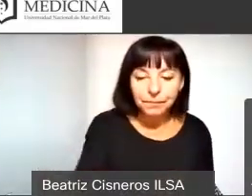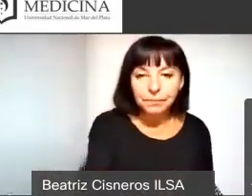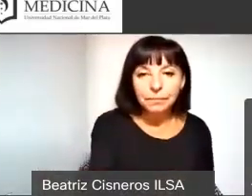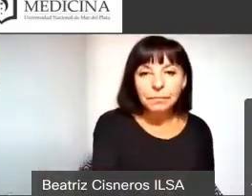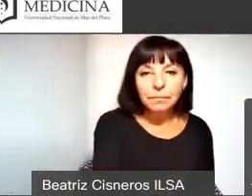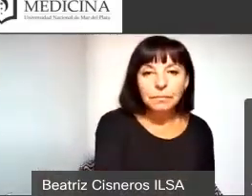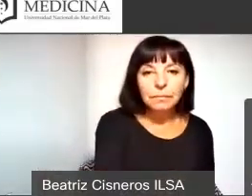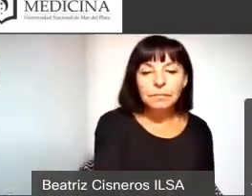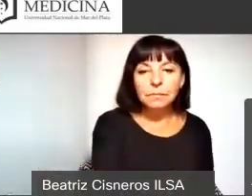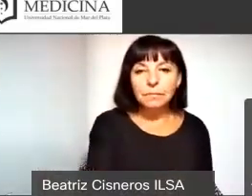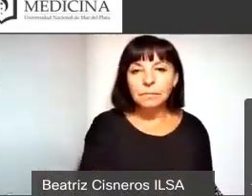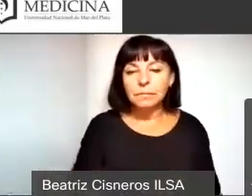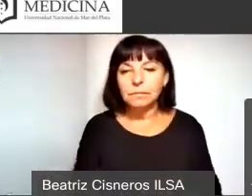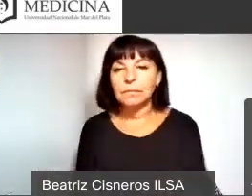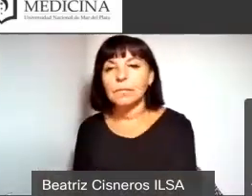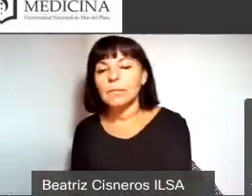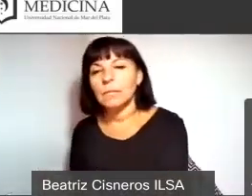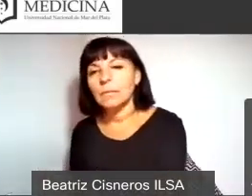a ver, espérate.